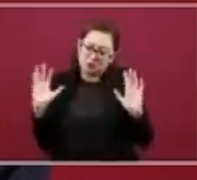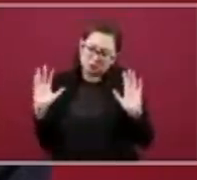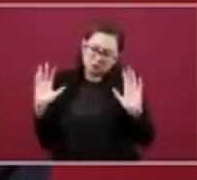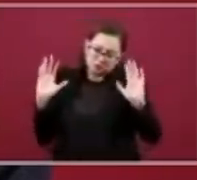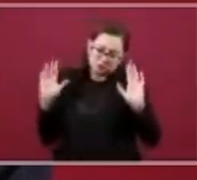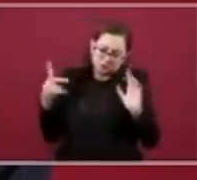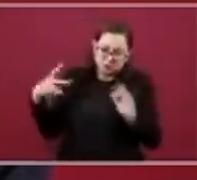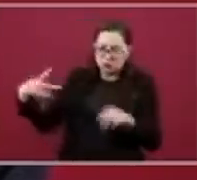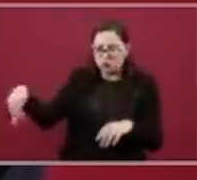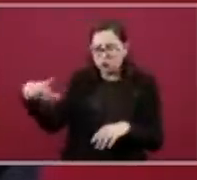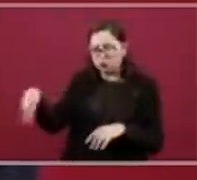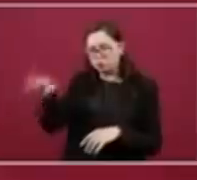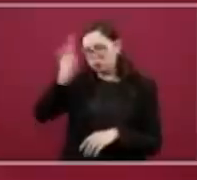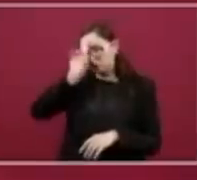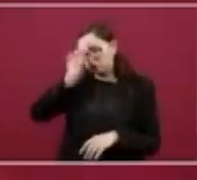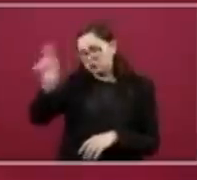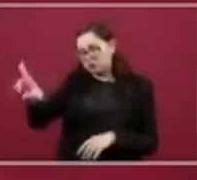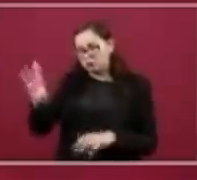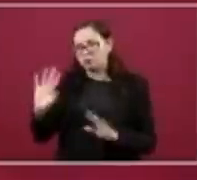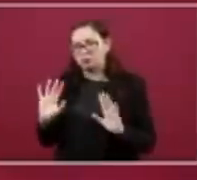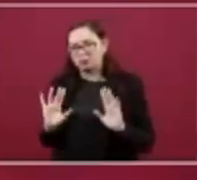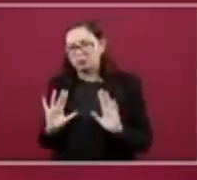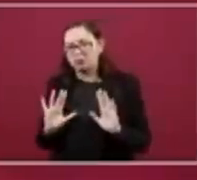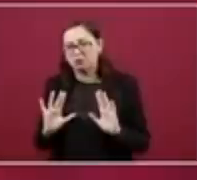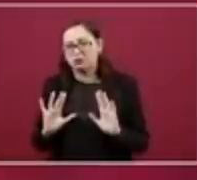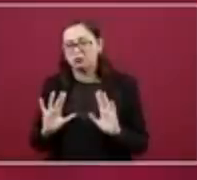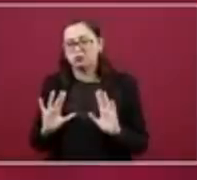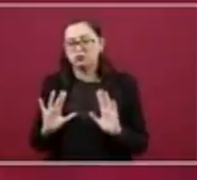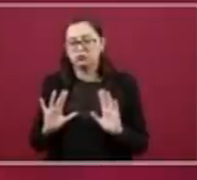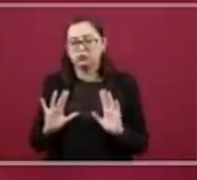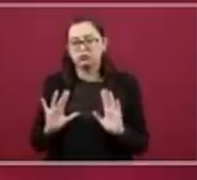¿no?, de izquierda,